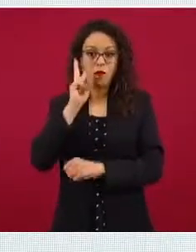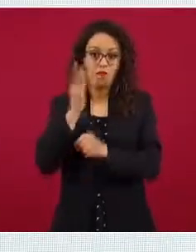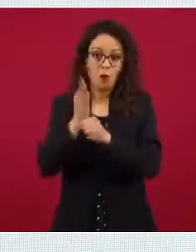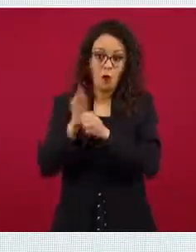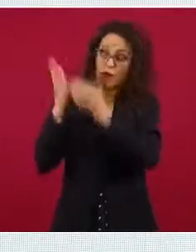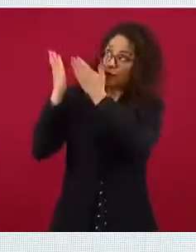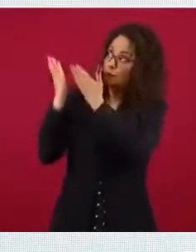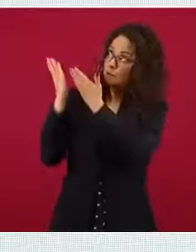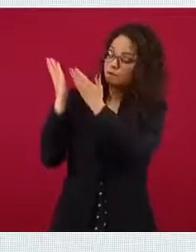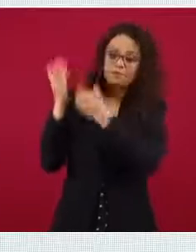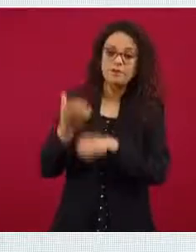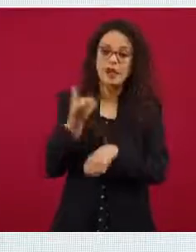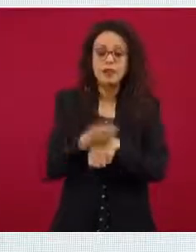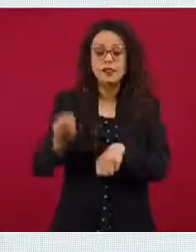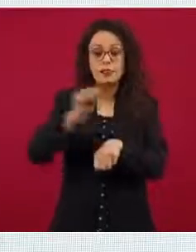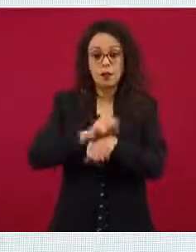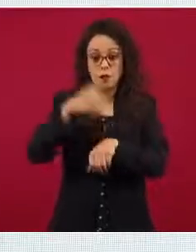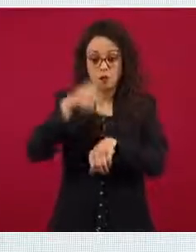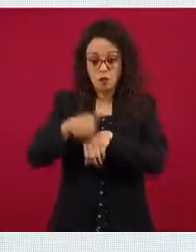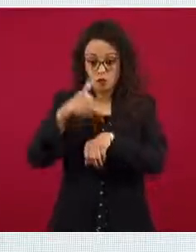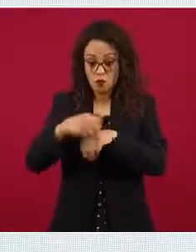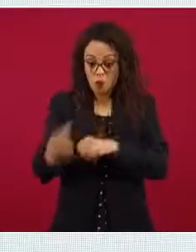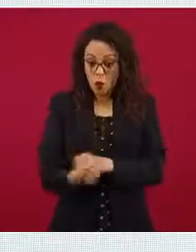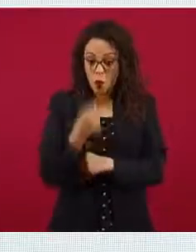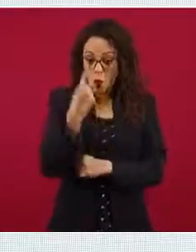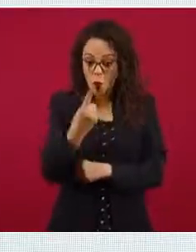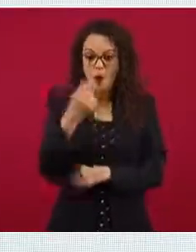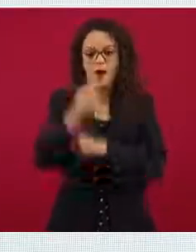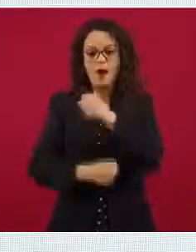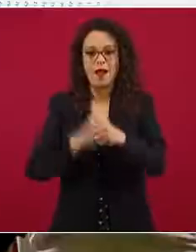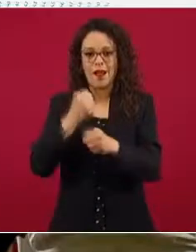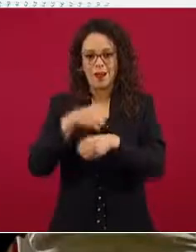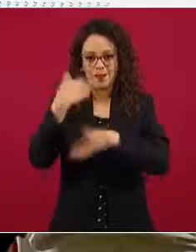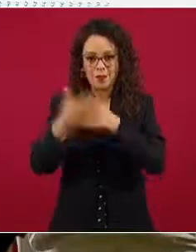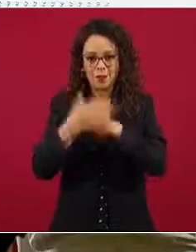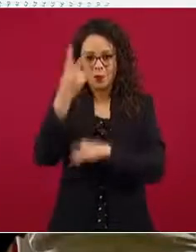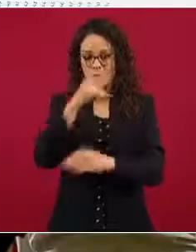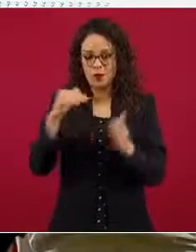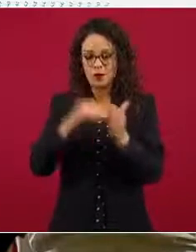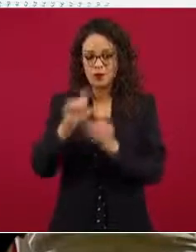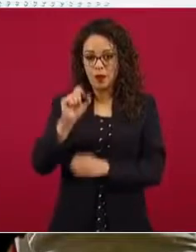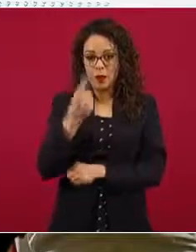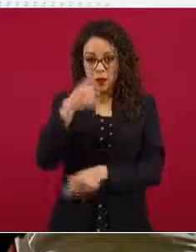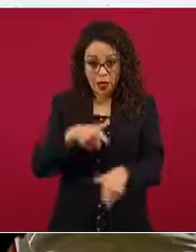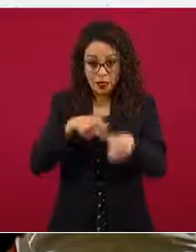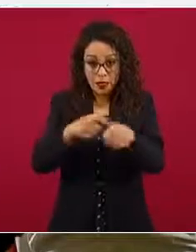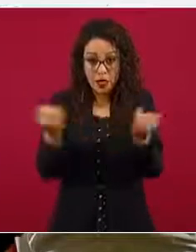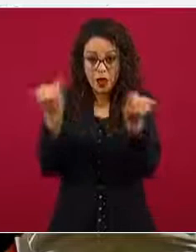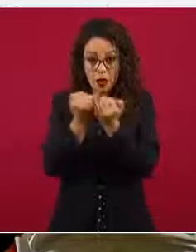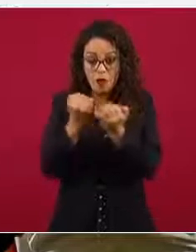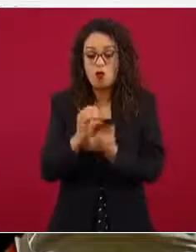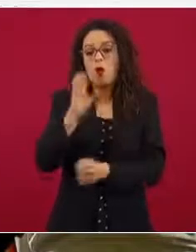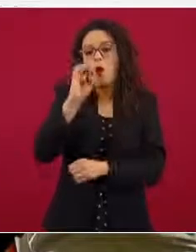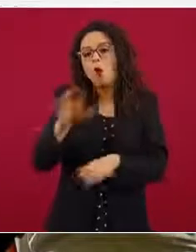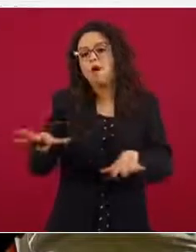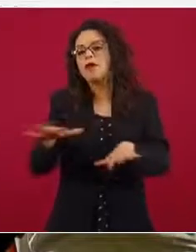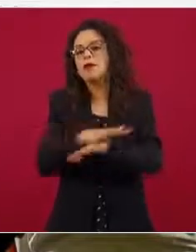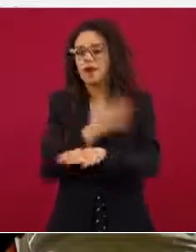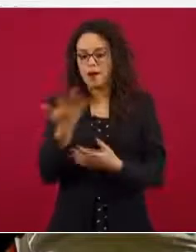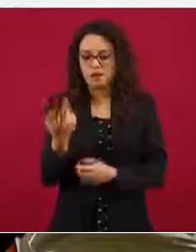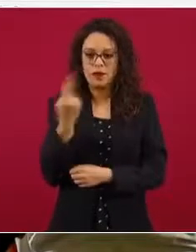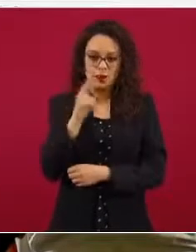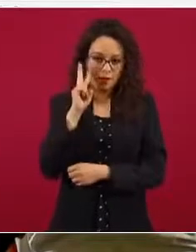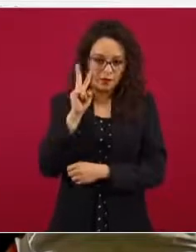de la semana 1 de 2021 si esto se mantiene o no en esta dirección. La siguiente, misma